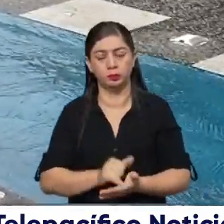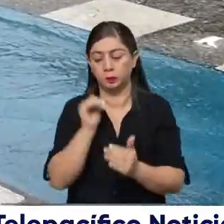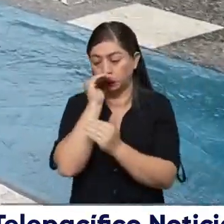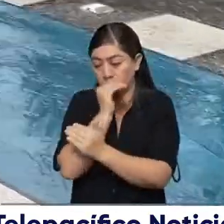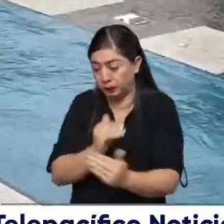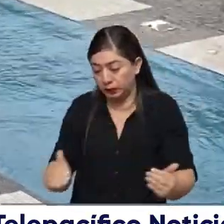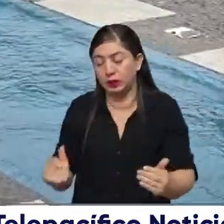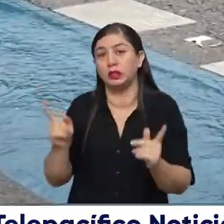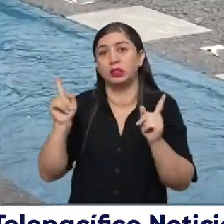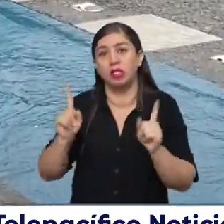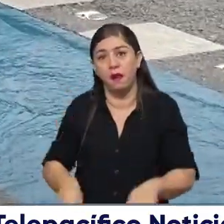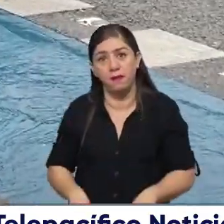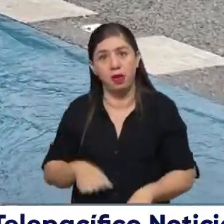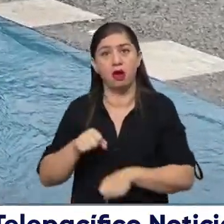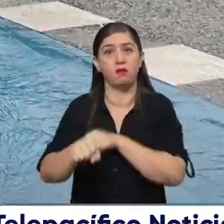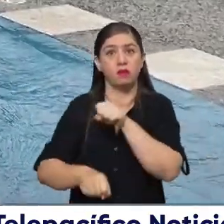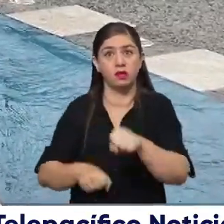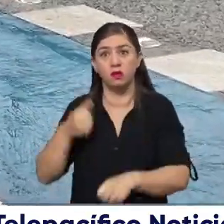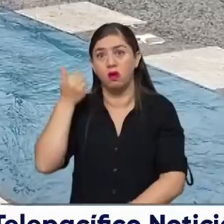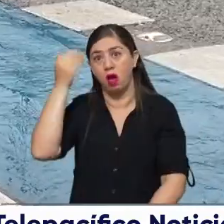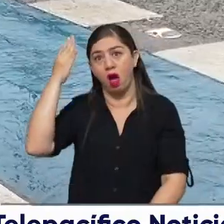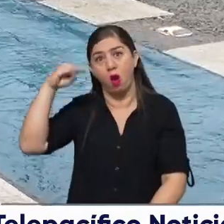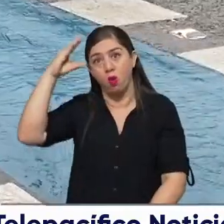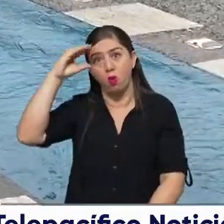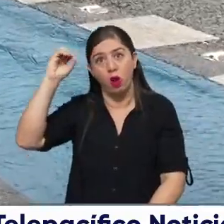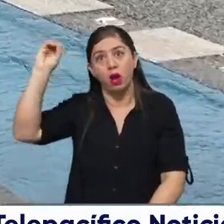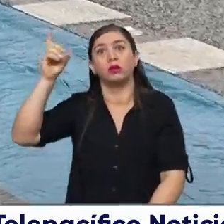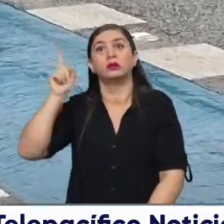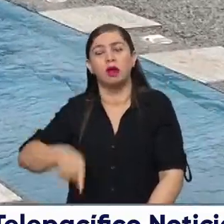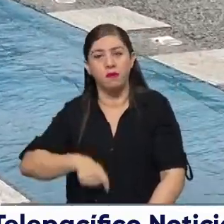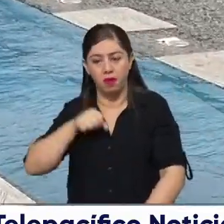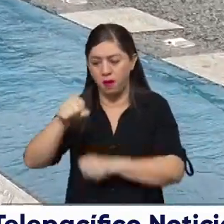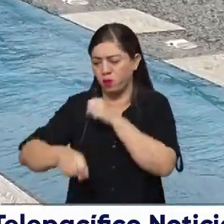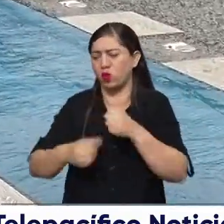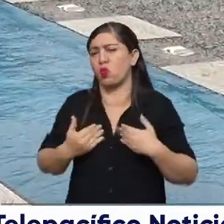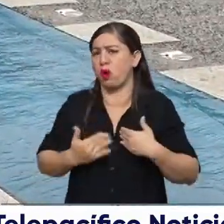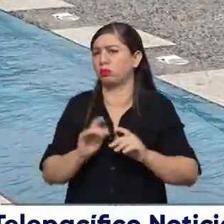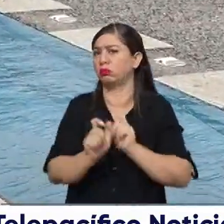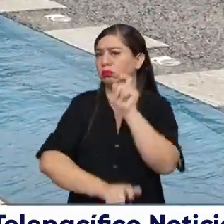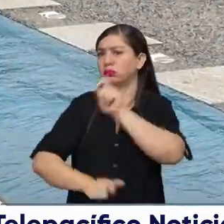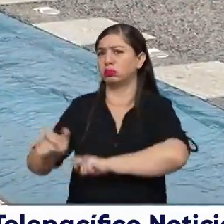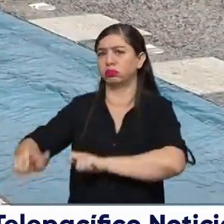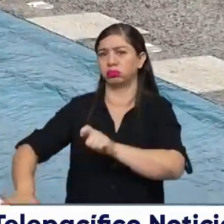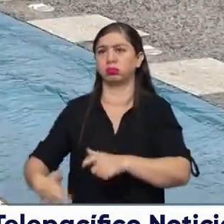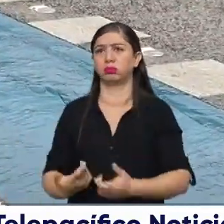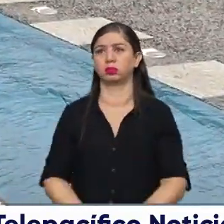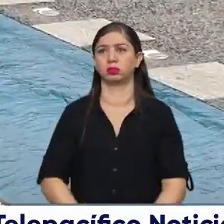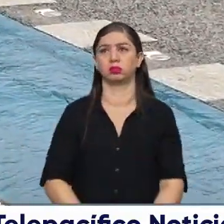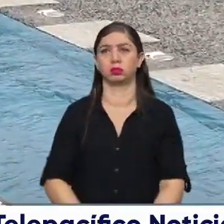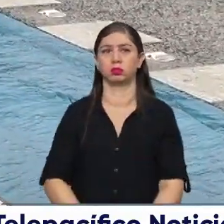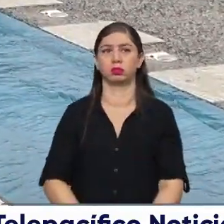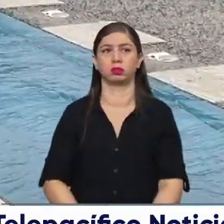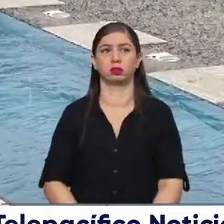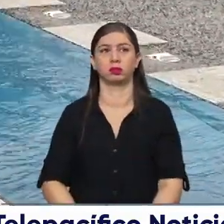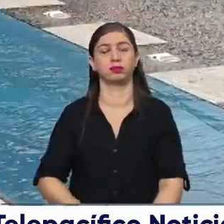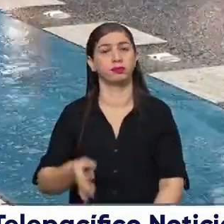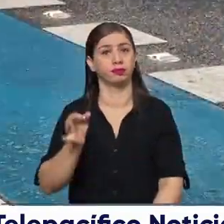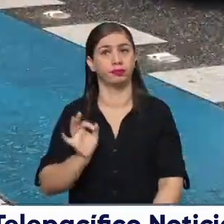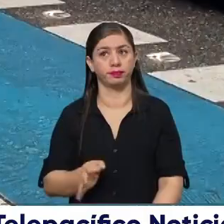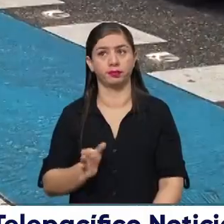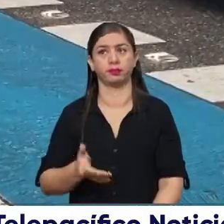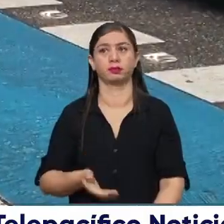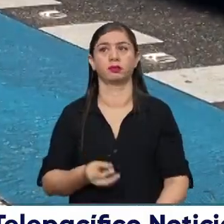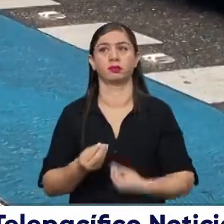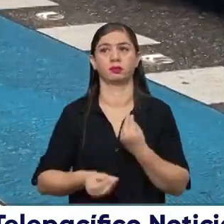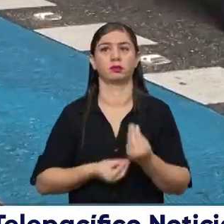menores de edad y adultos mayores son todo tipo de ciudadanos que pues realmente es su